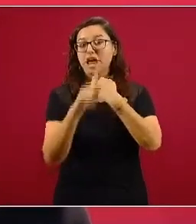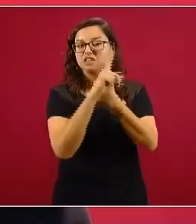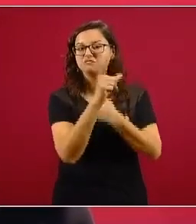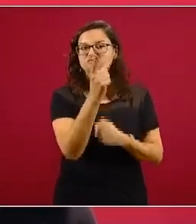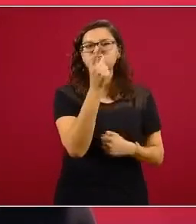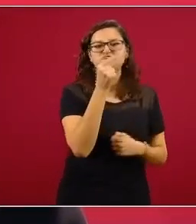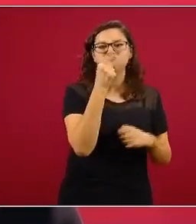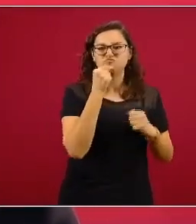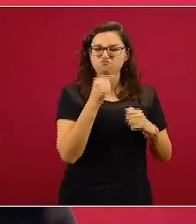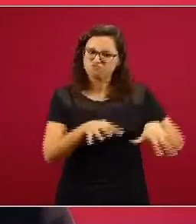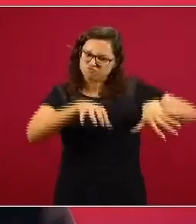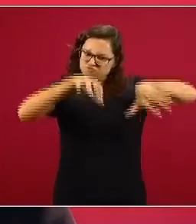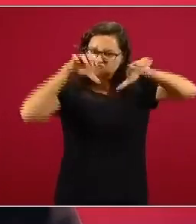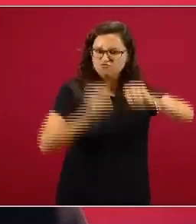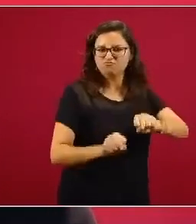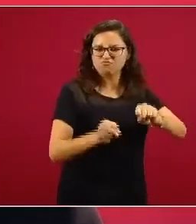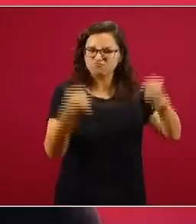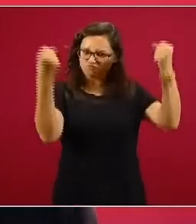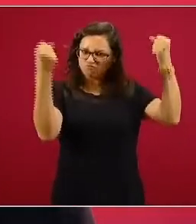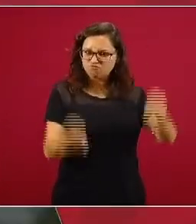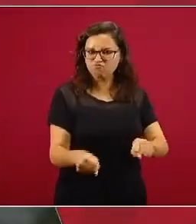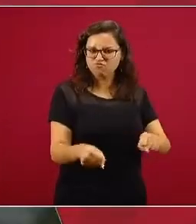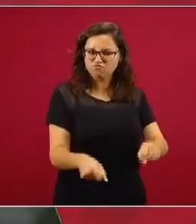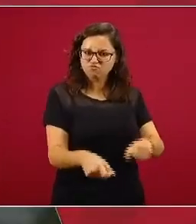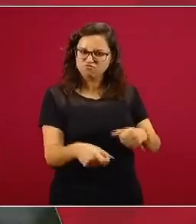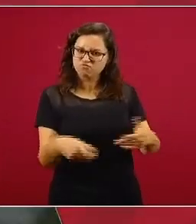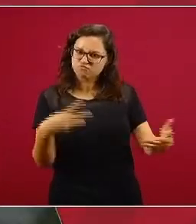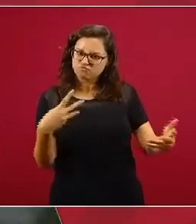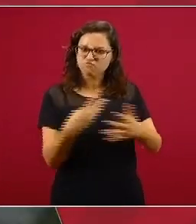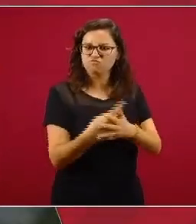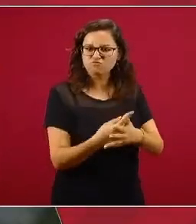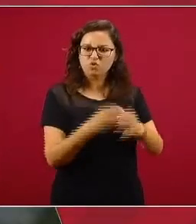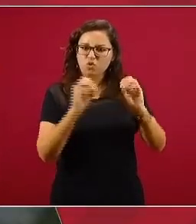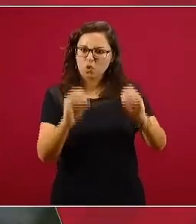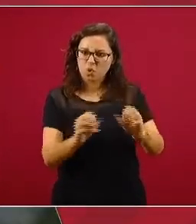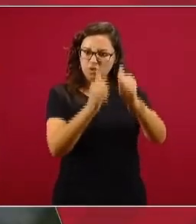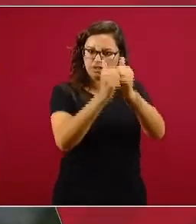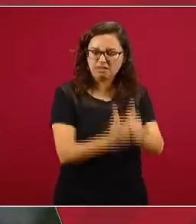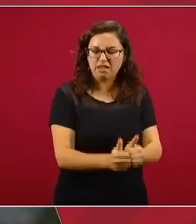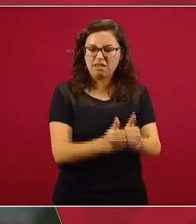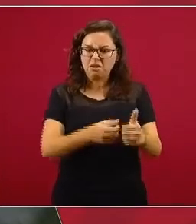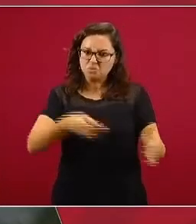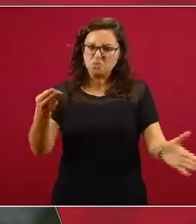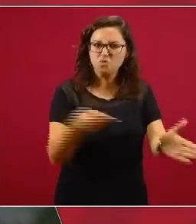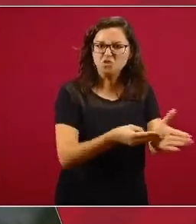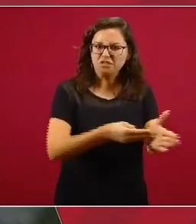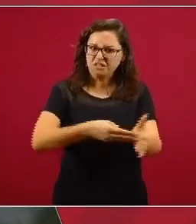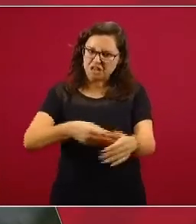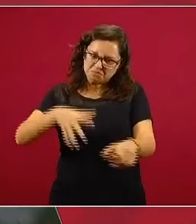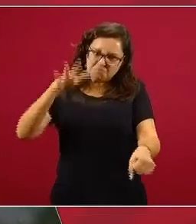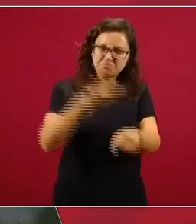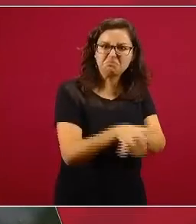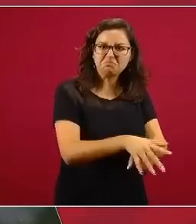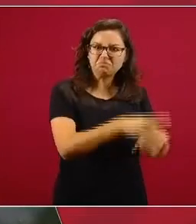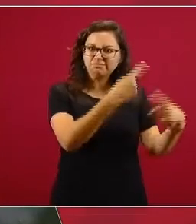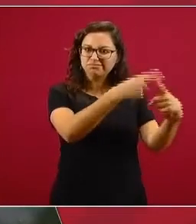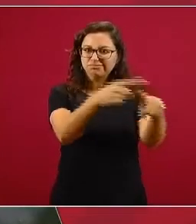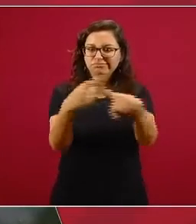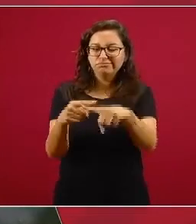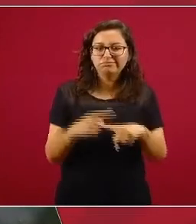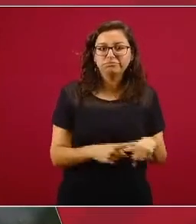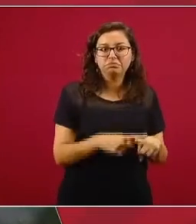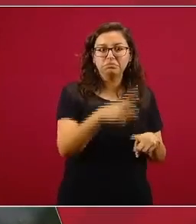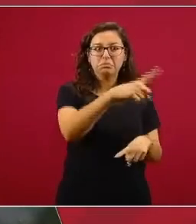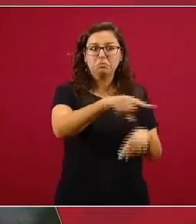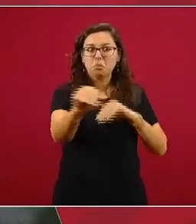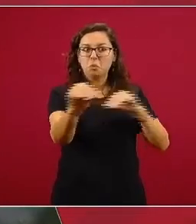casos con el uso de la fuerza pública, cosa que en México decidimos desde un principio no íbamos a establecer, pero se